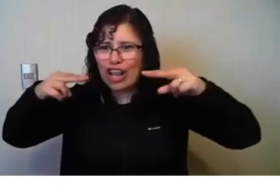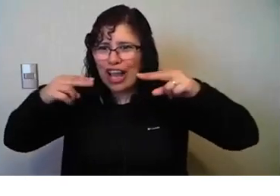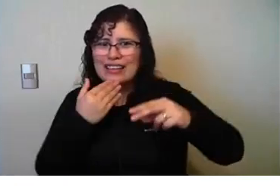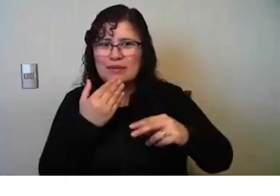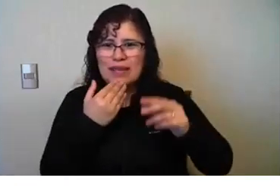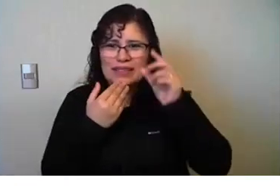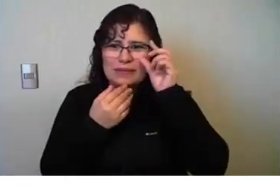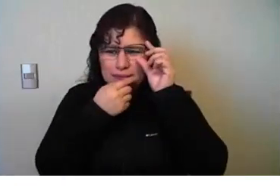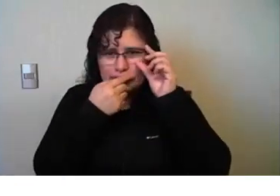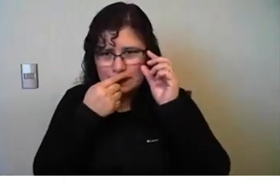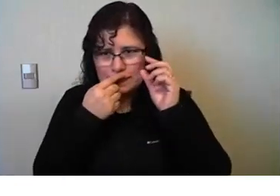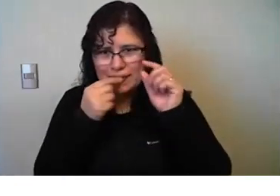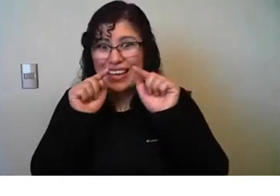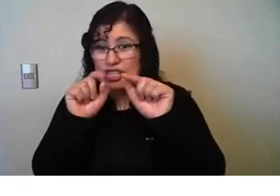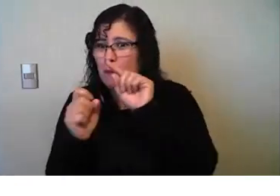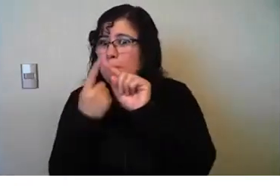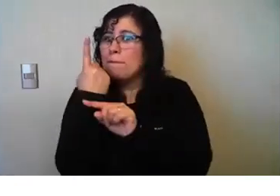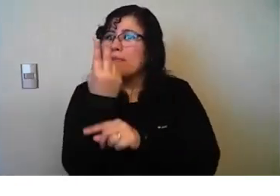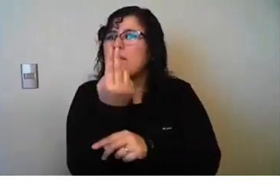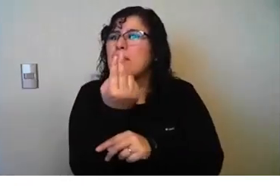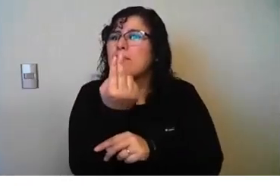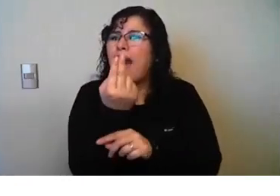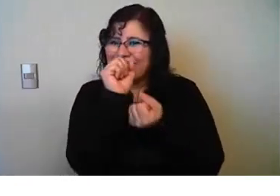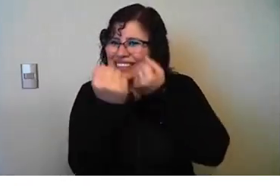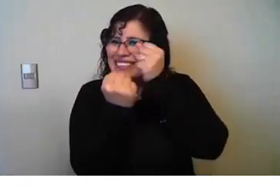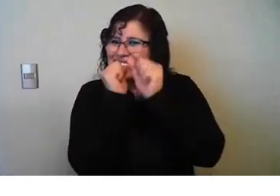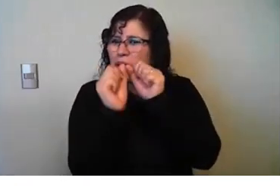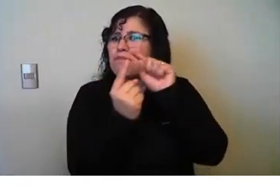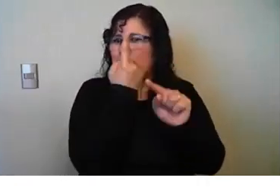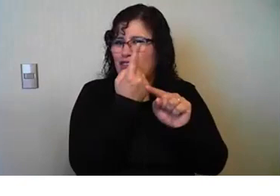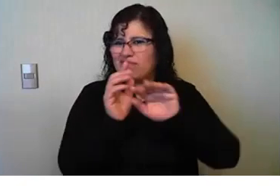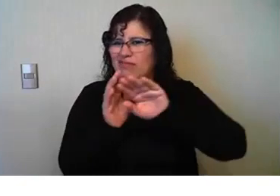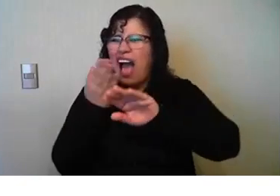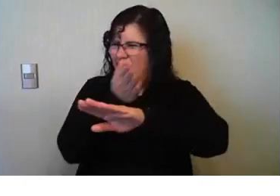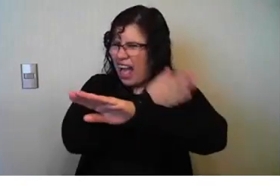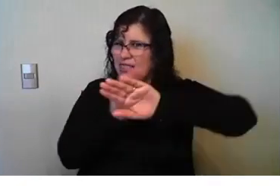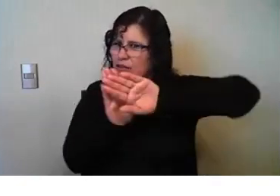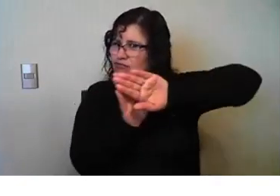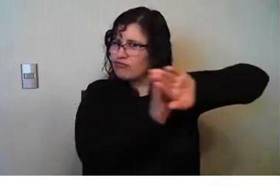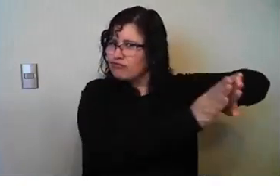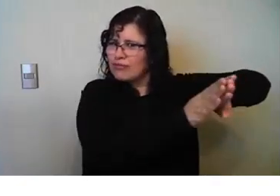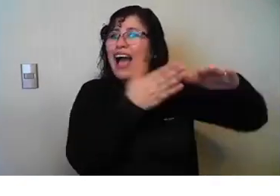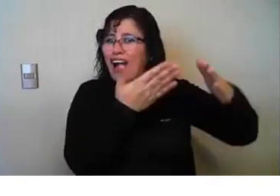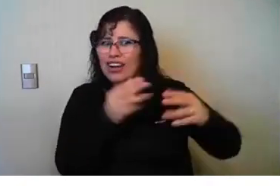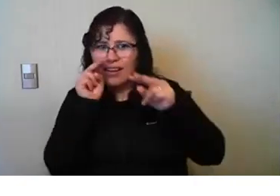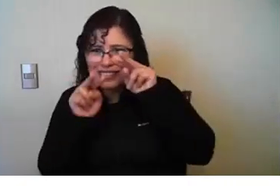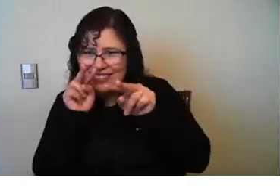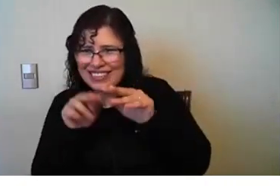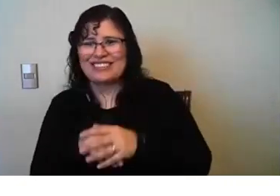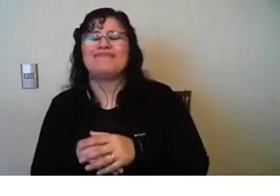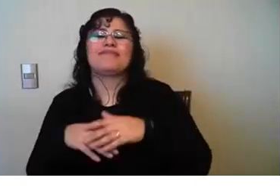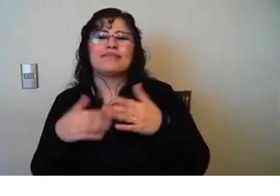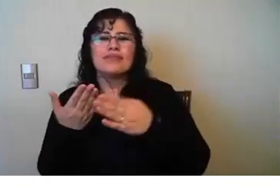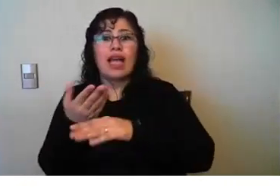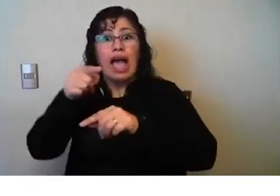par craneano. Luego tenemos un elemento que está aquí, que está cortado, que es el